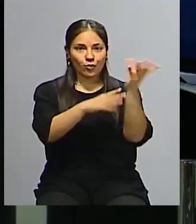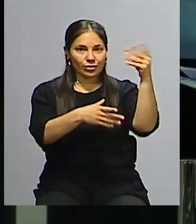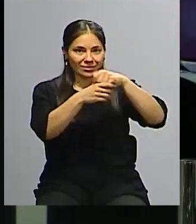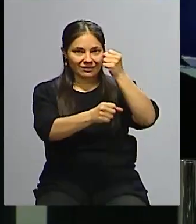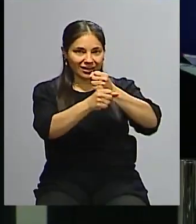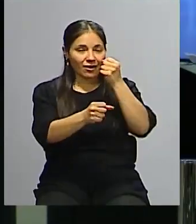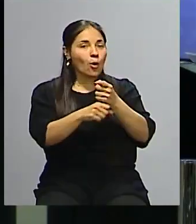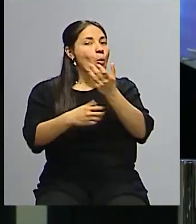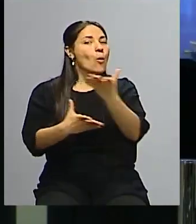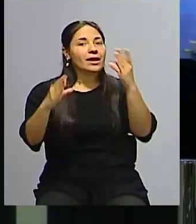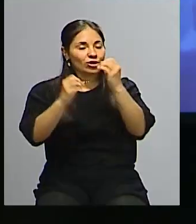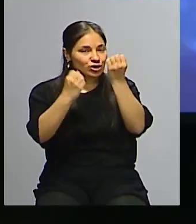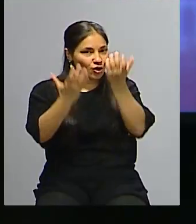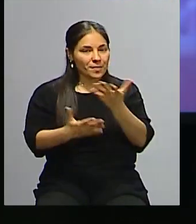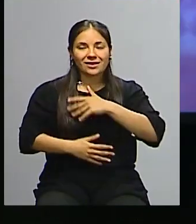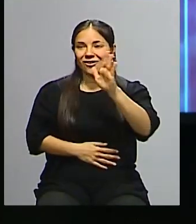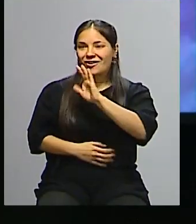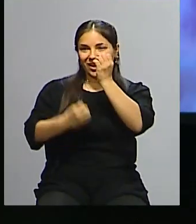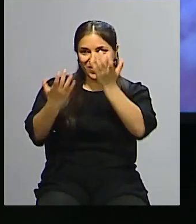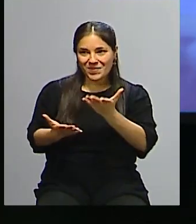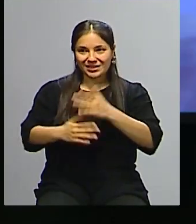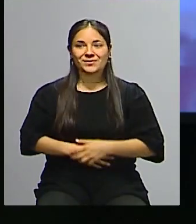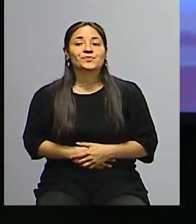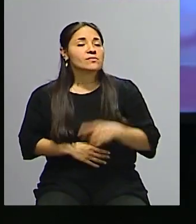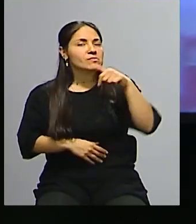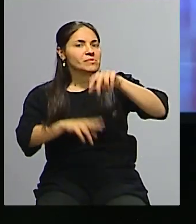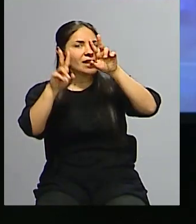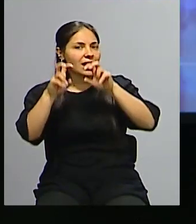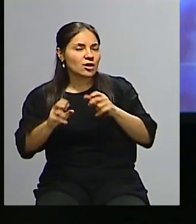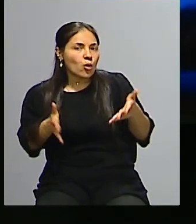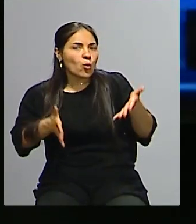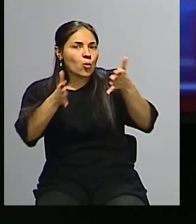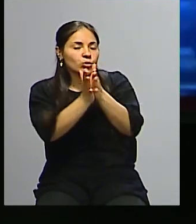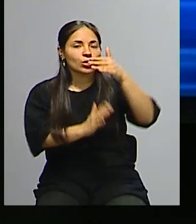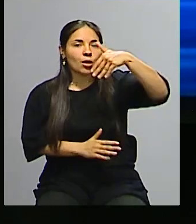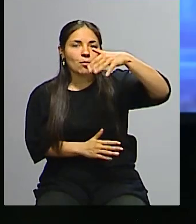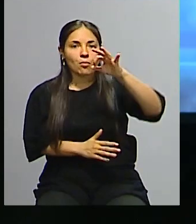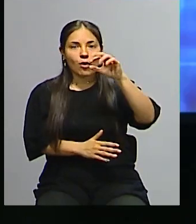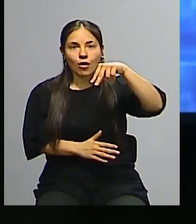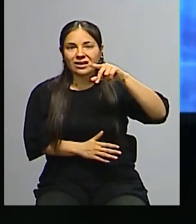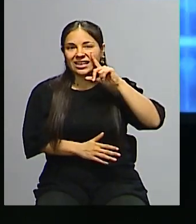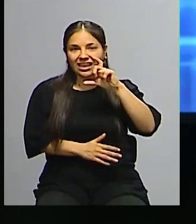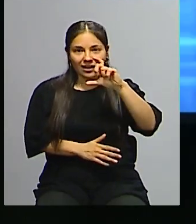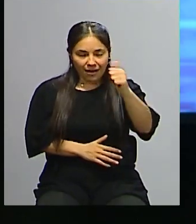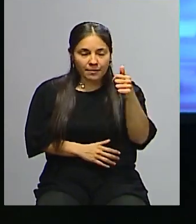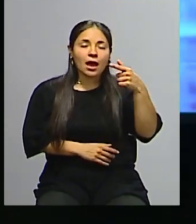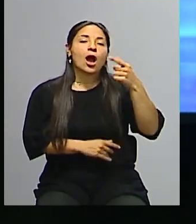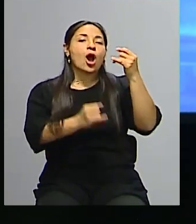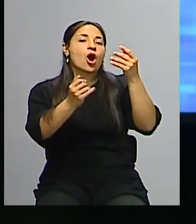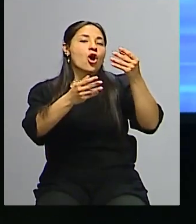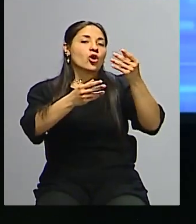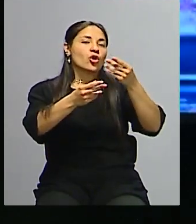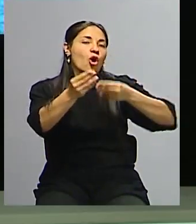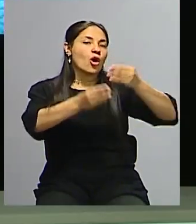¿Cómo andás, Claudia? ¿Qué tal? Muy bien, muy bien. Bueno, y vamos a analizar el tema con Mónica González, que es contadora pública nacional,